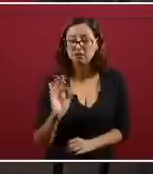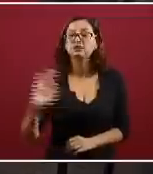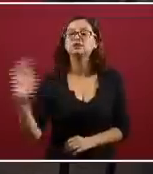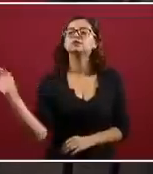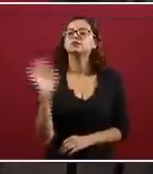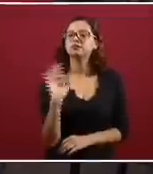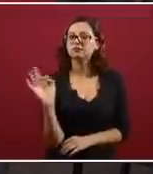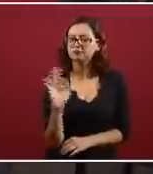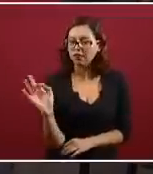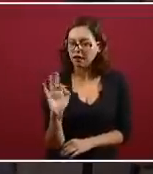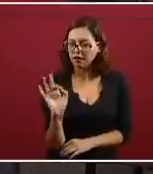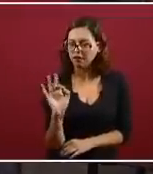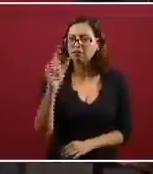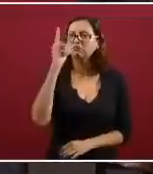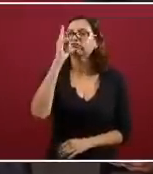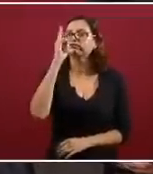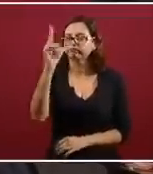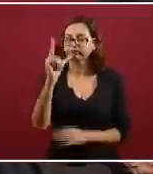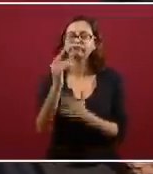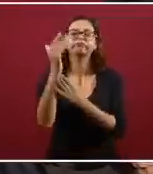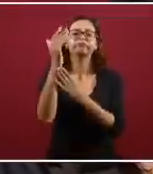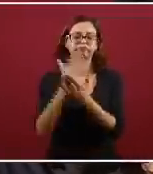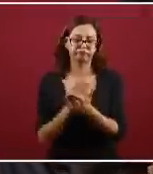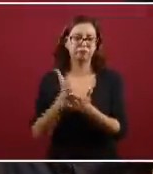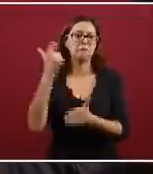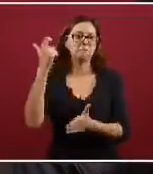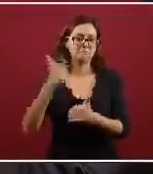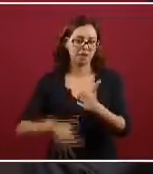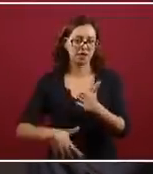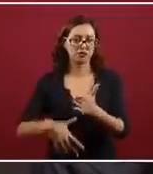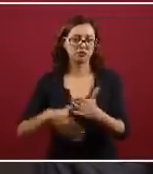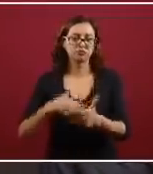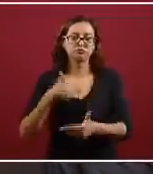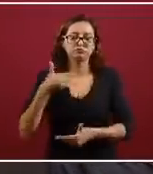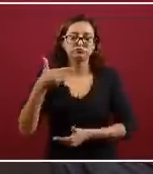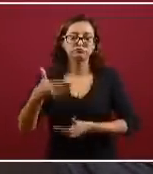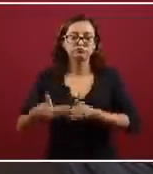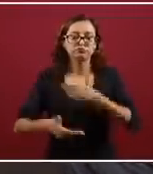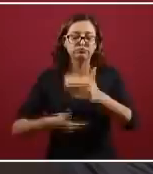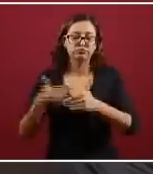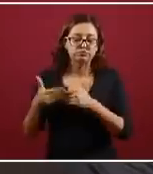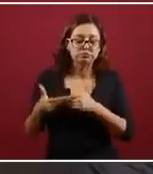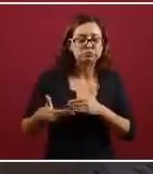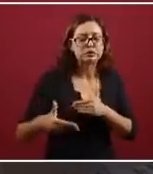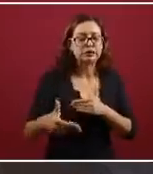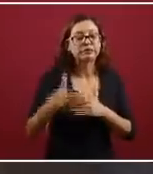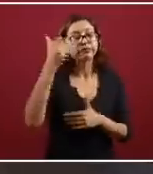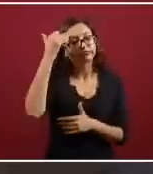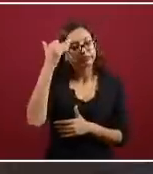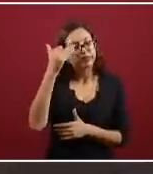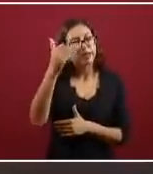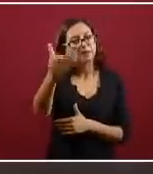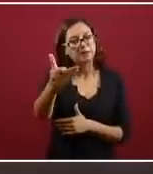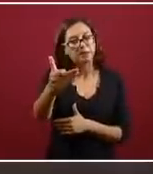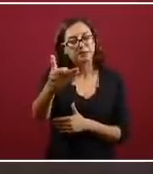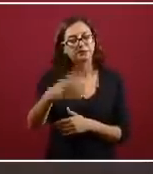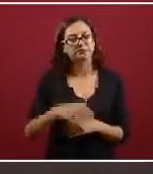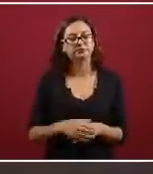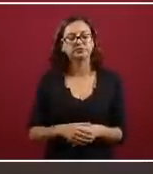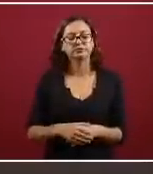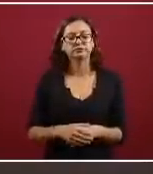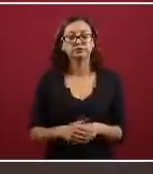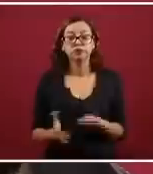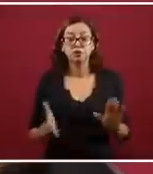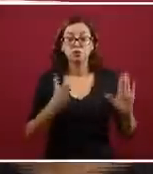los costos de la energía al mediano plazo, que es tu pregunta. O sea, el compromiso